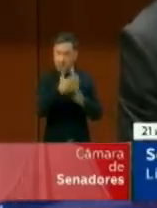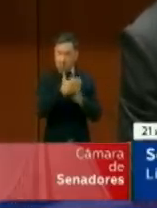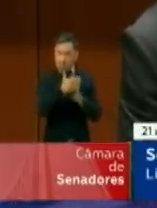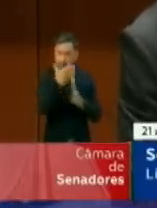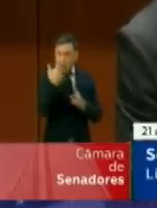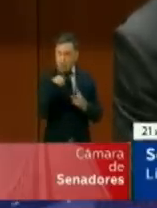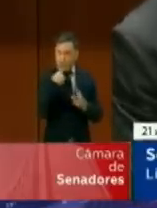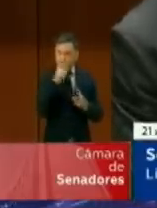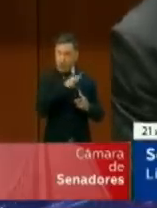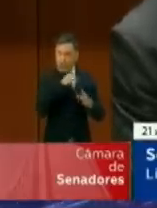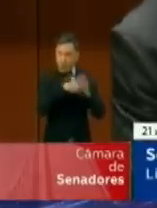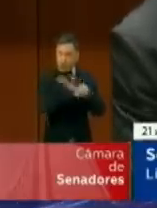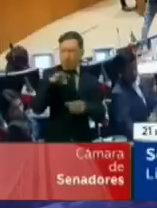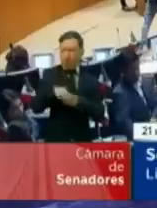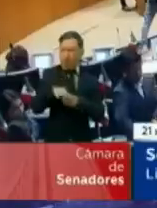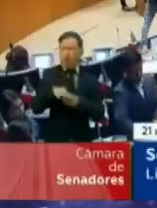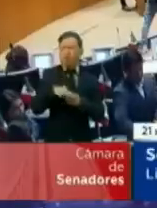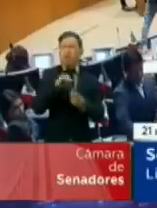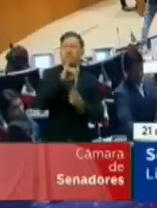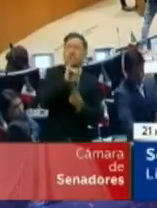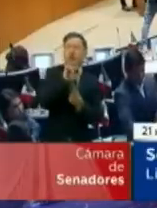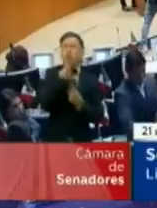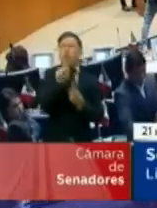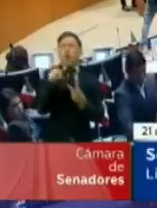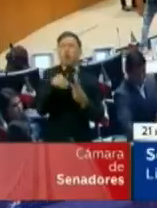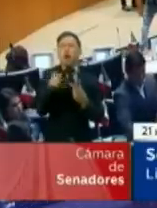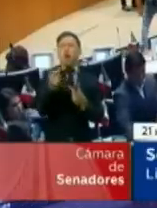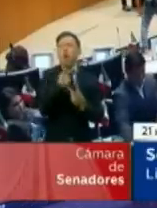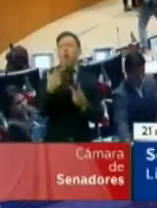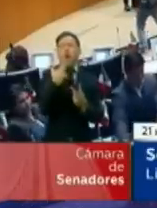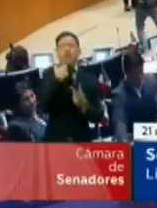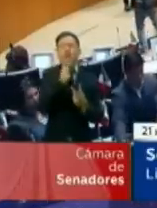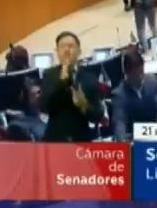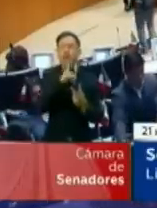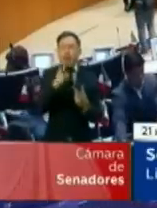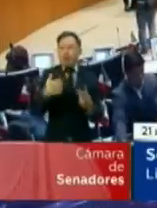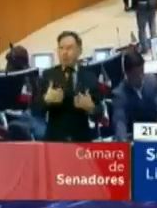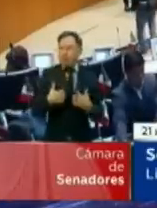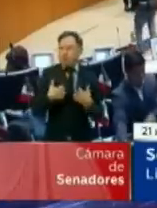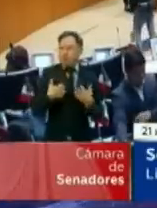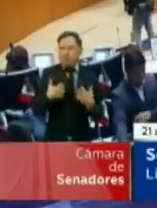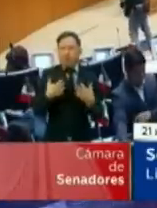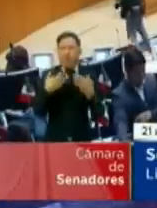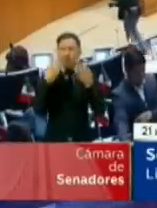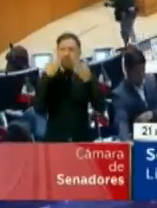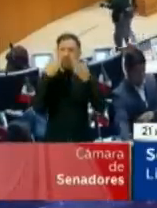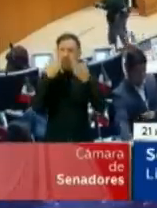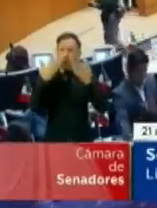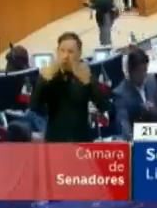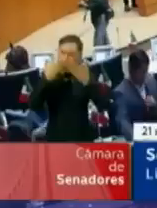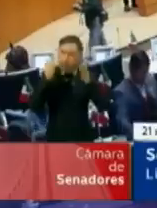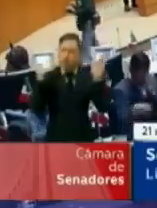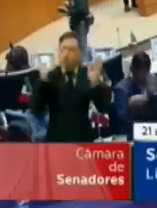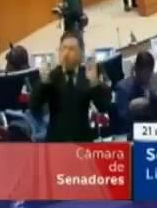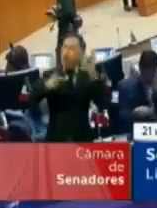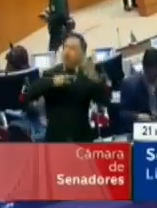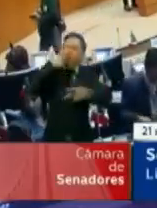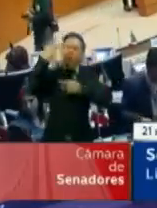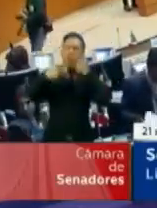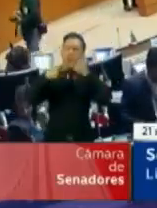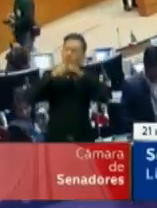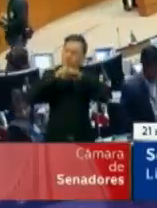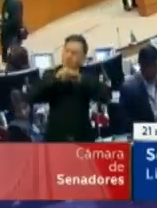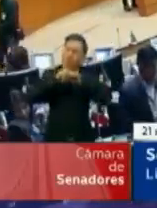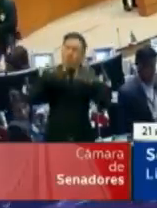del morenismo, un señor de apellido Paz. Y la otra forma es, que es muy grave,